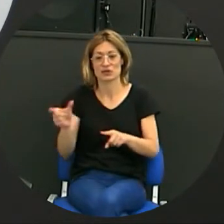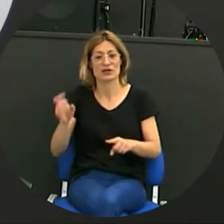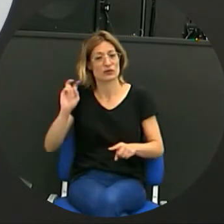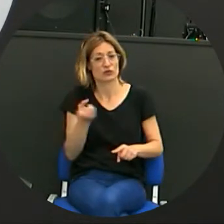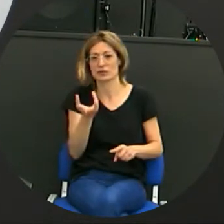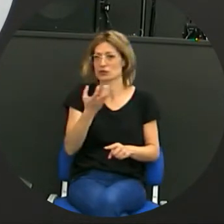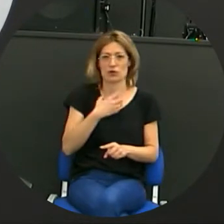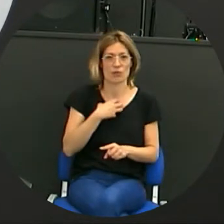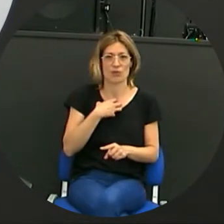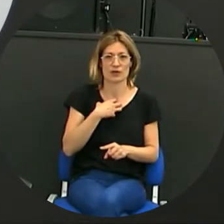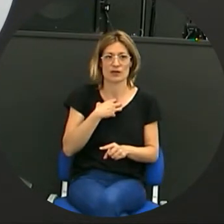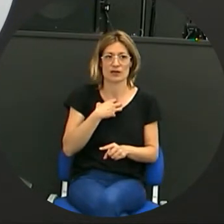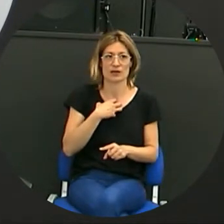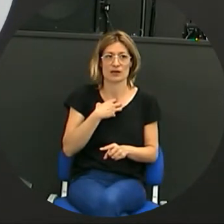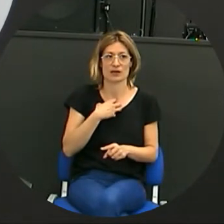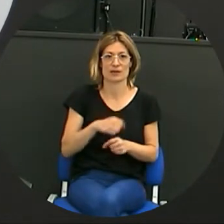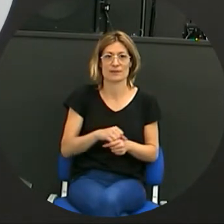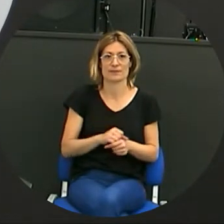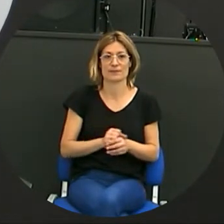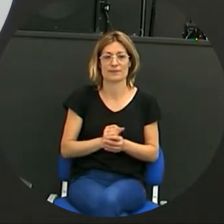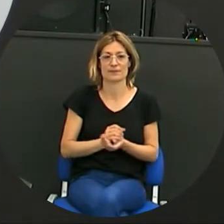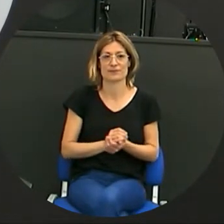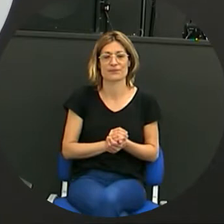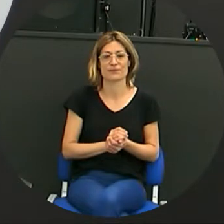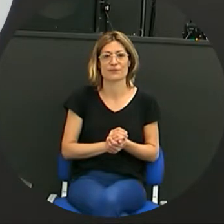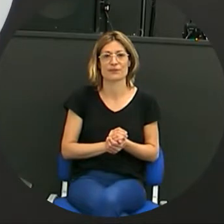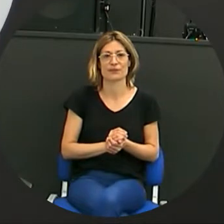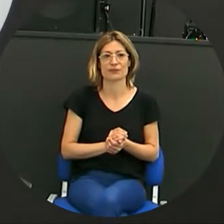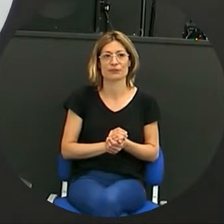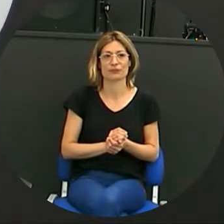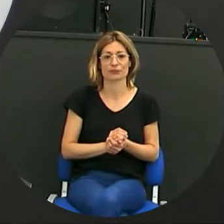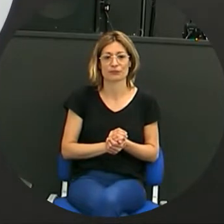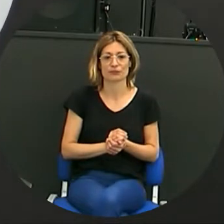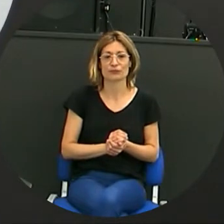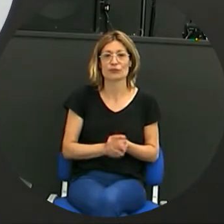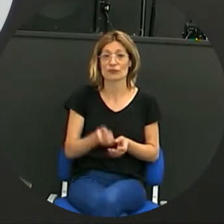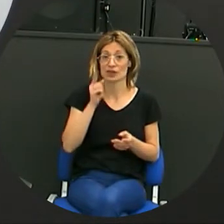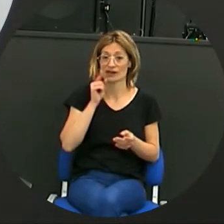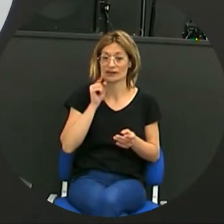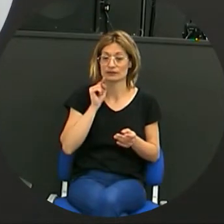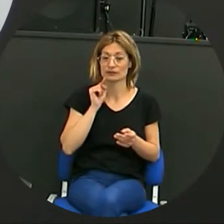que si no lo hacemos nosotros, las piedras hablarán. Pero nadie más que tú